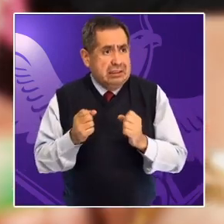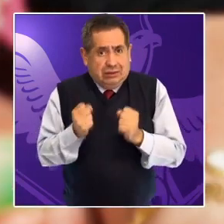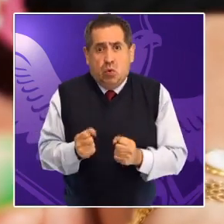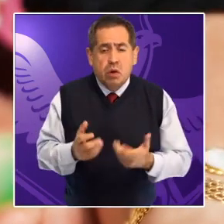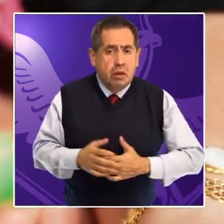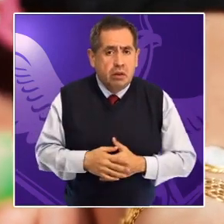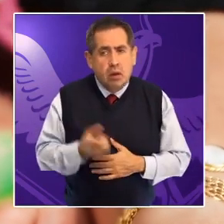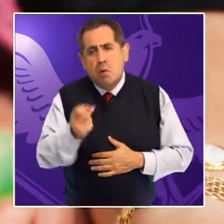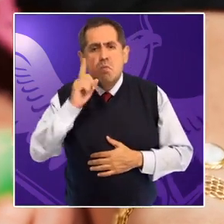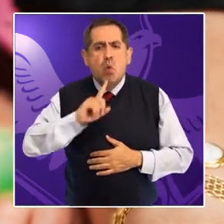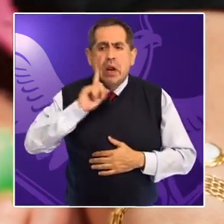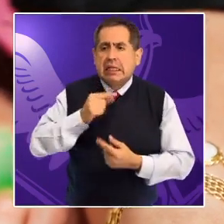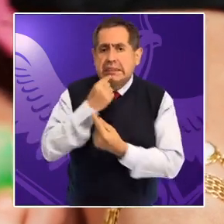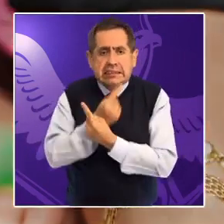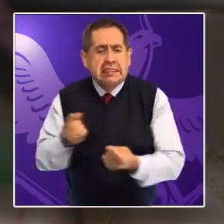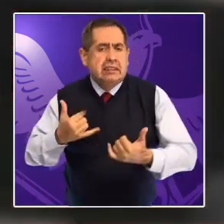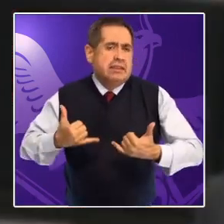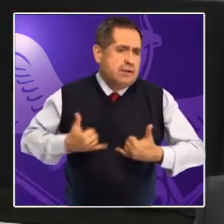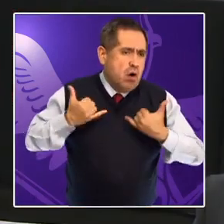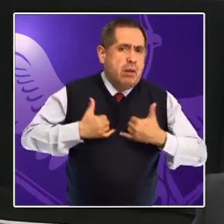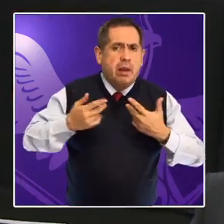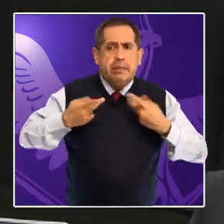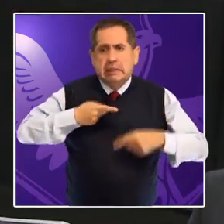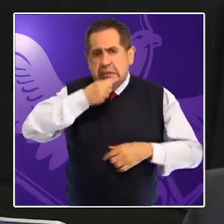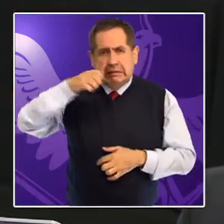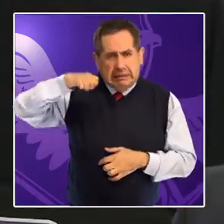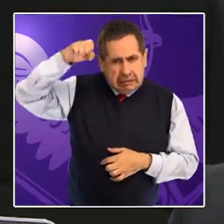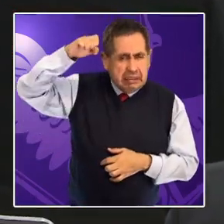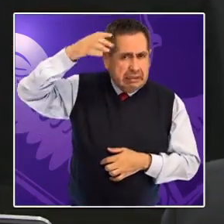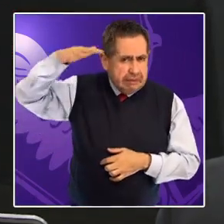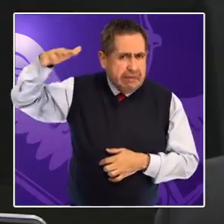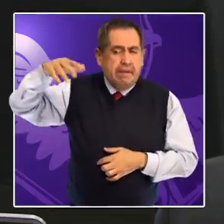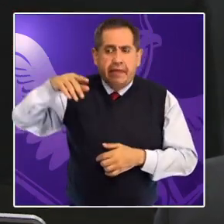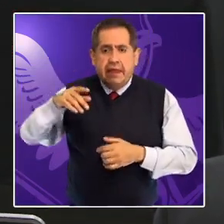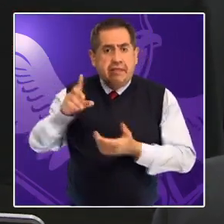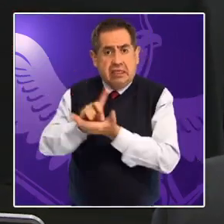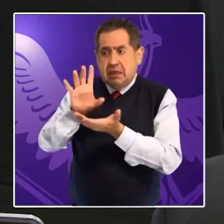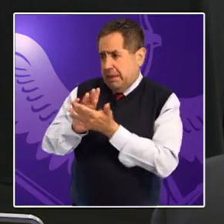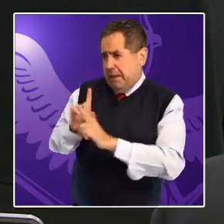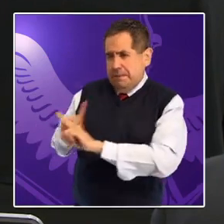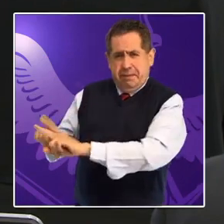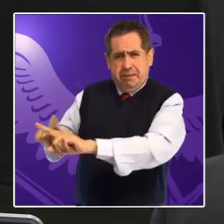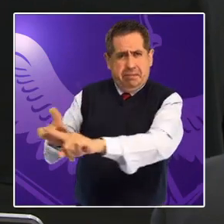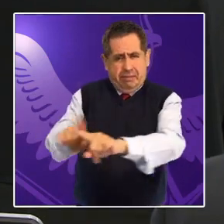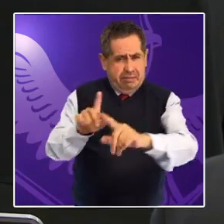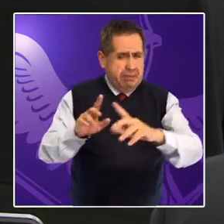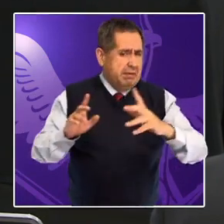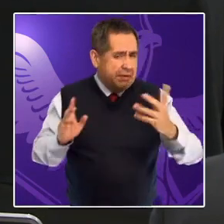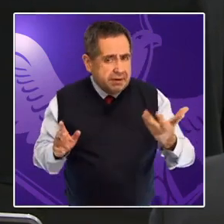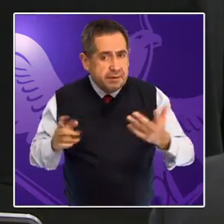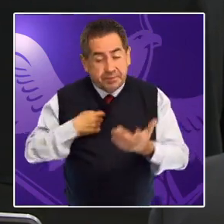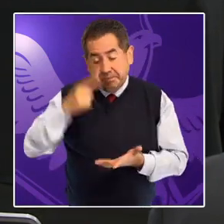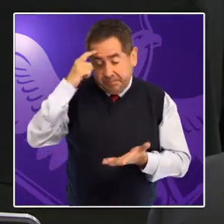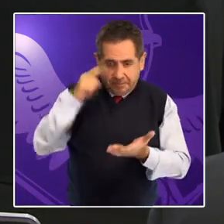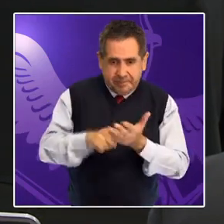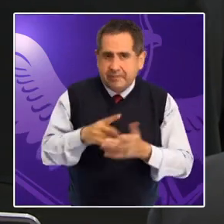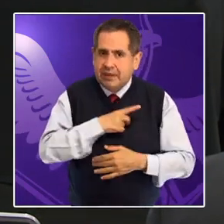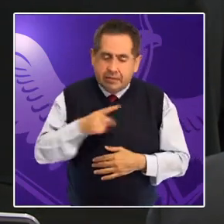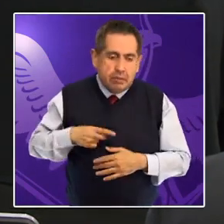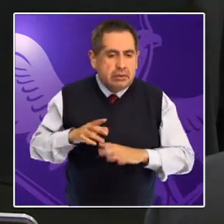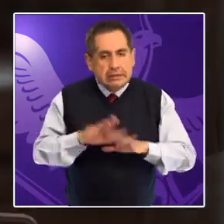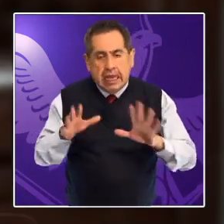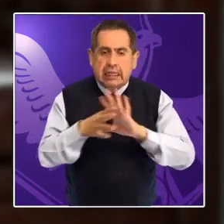niñas, adolescentes, personas mayores con distintos tipos de discapacidades y creo que debemos de dejar de hablar de